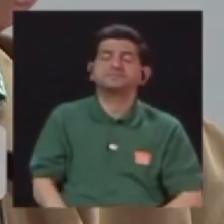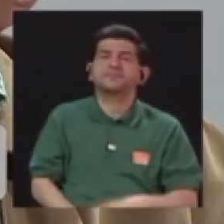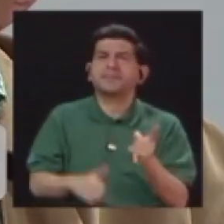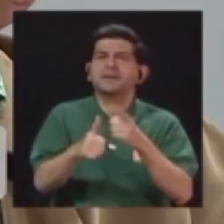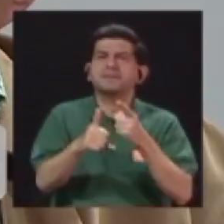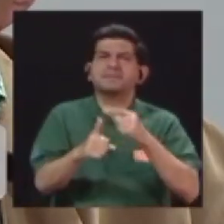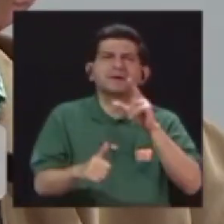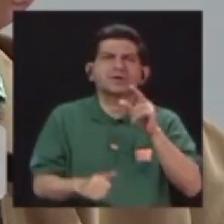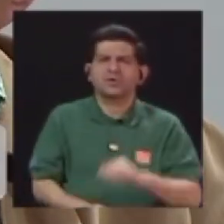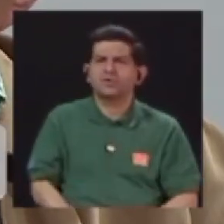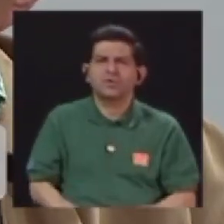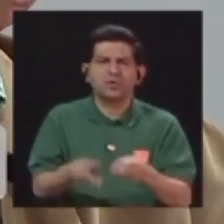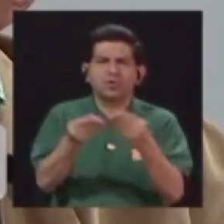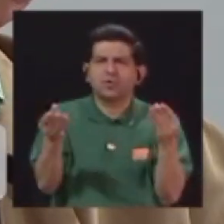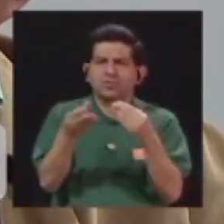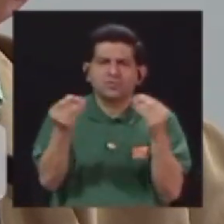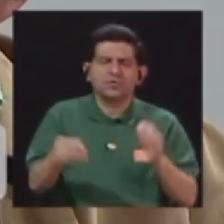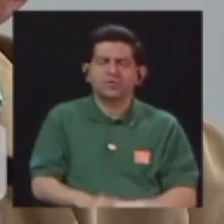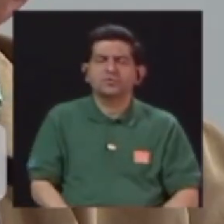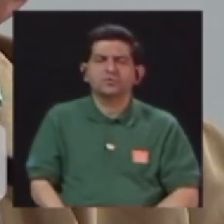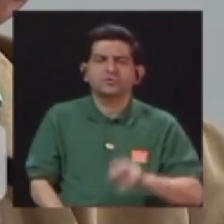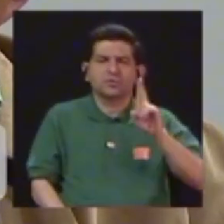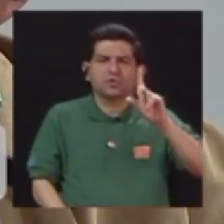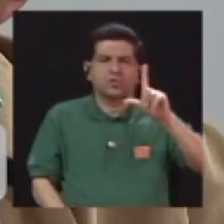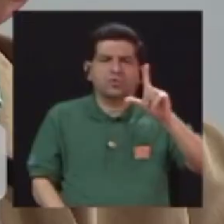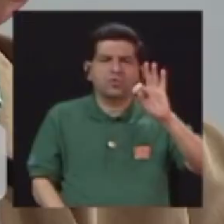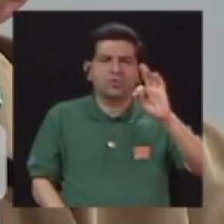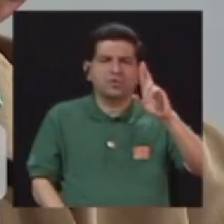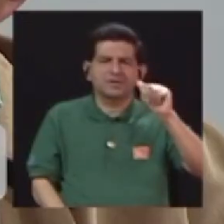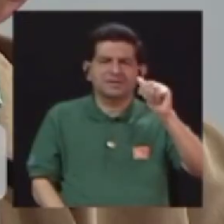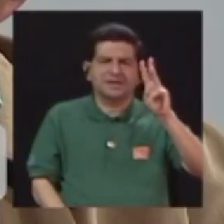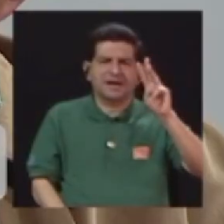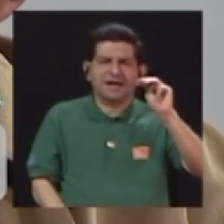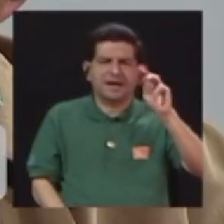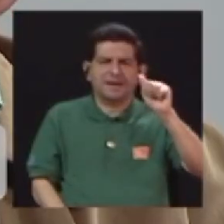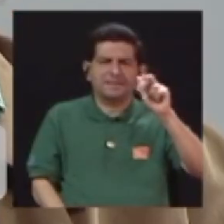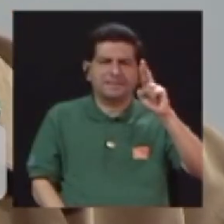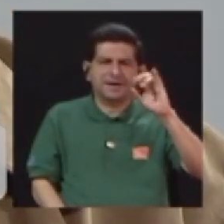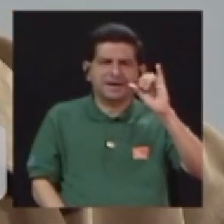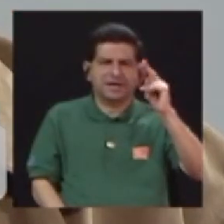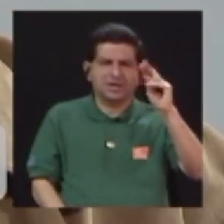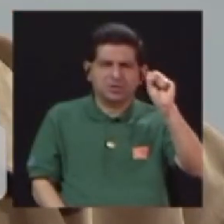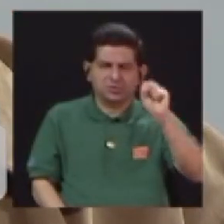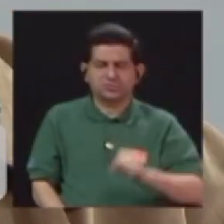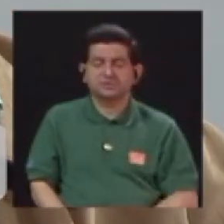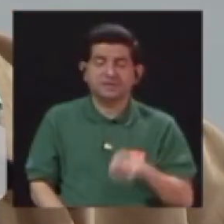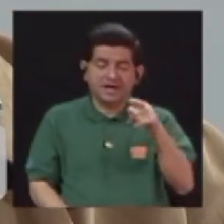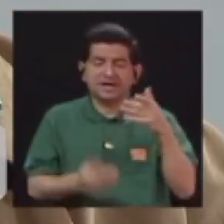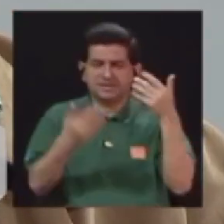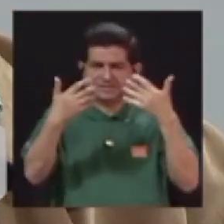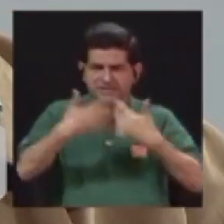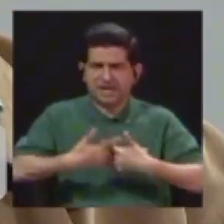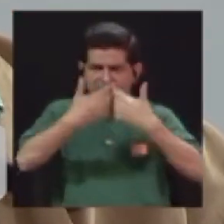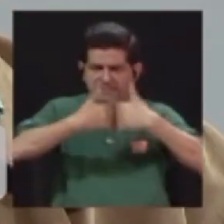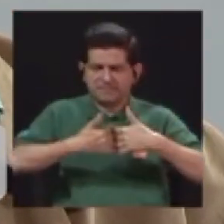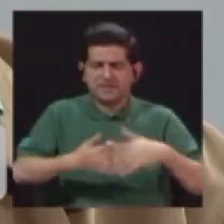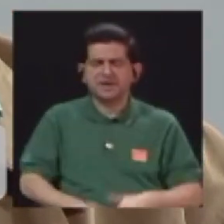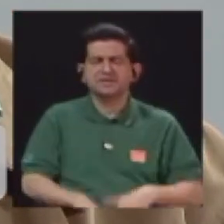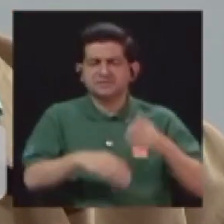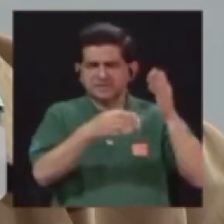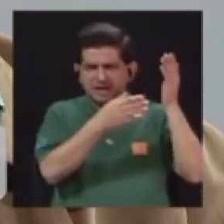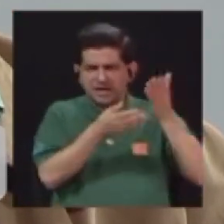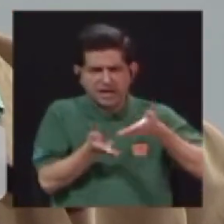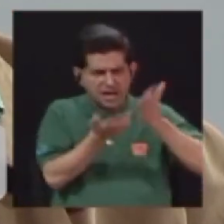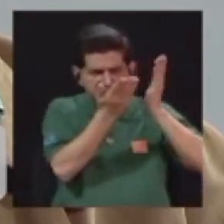no fue con ultramarinos con que empezó mi padre, sino que empezó con una empresa que exportaba